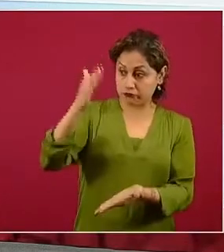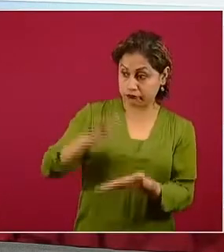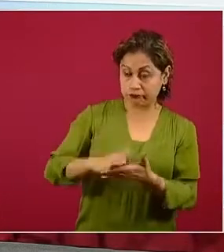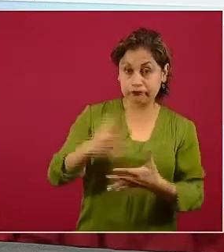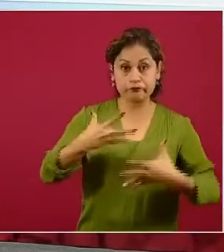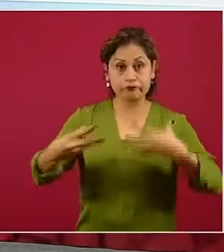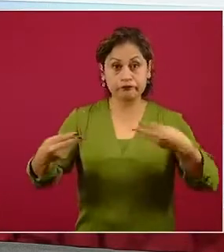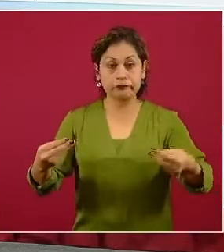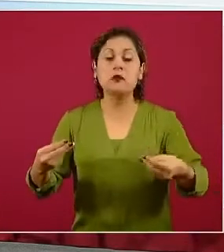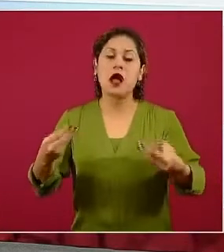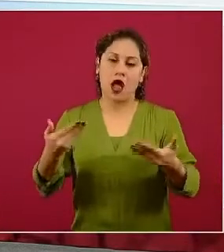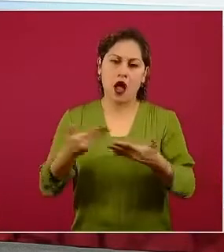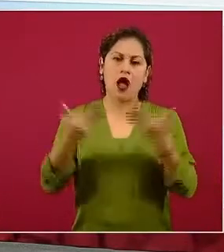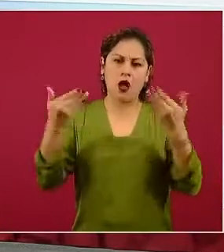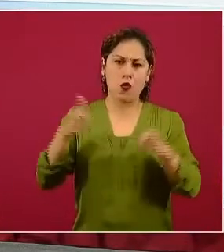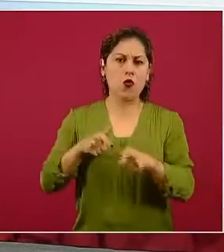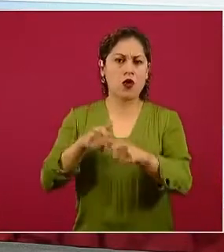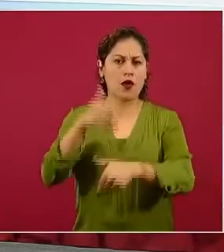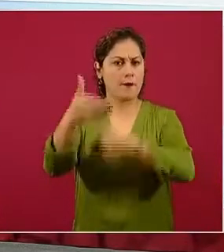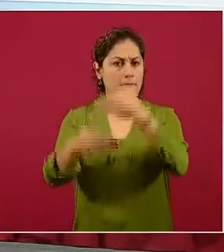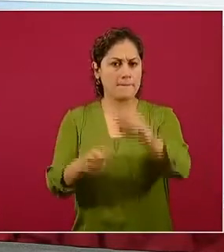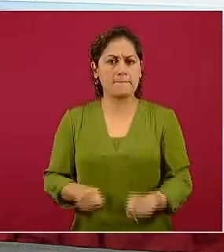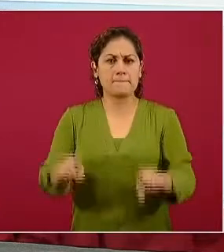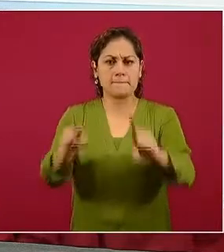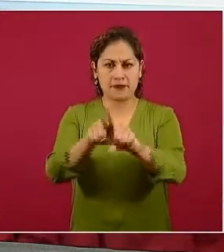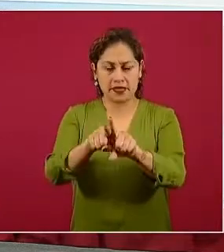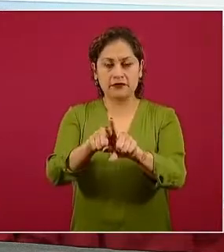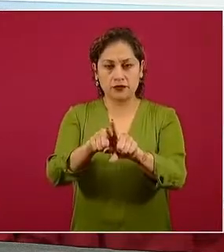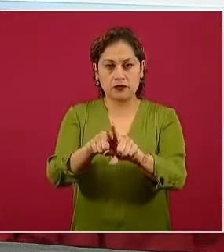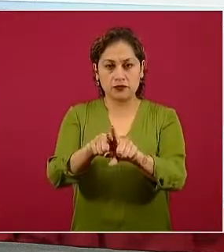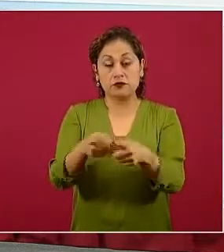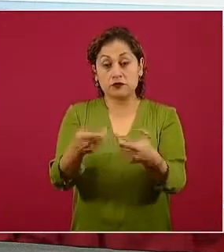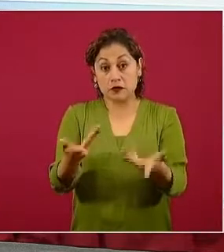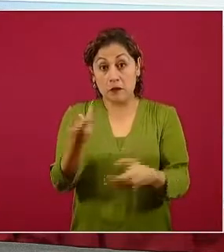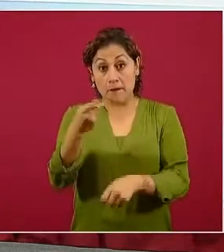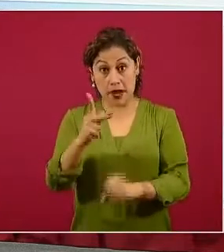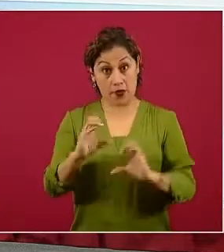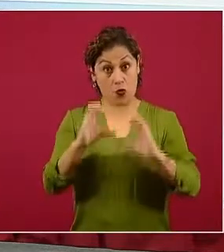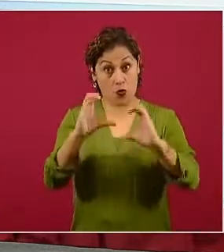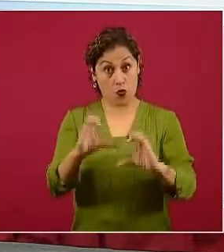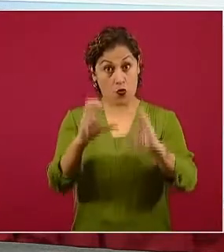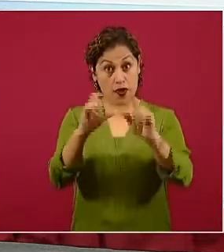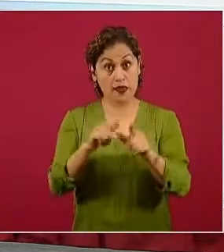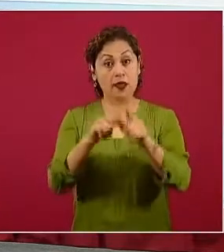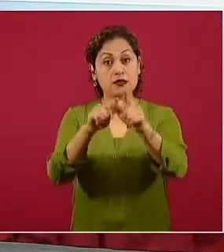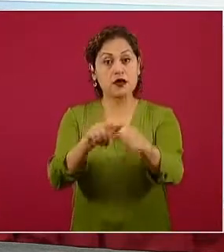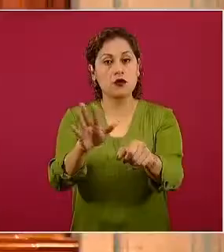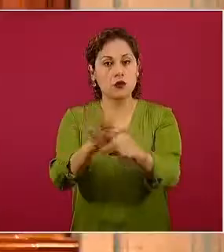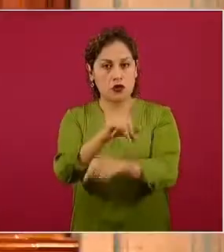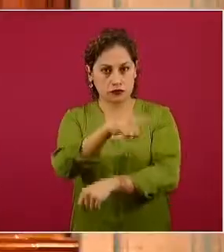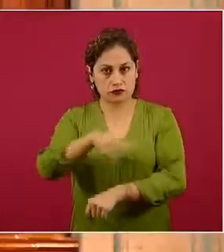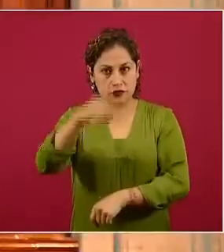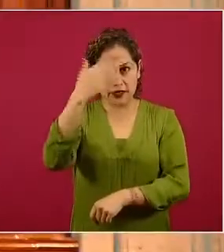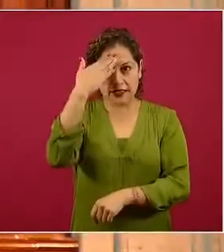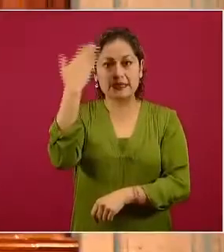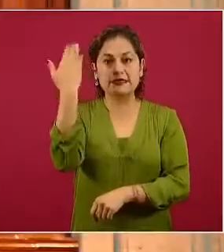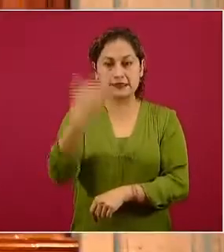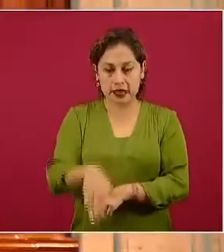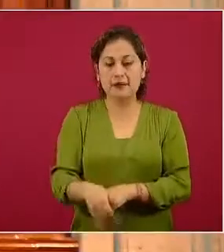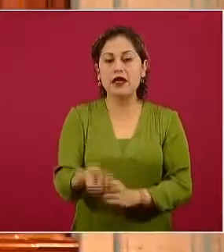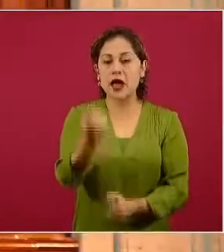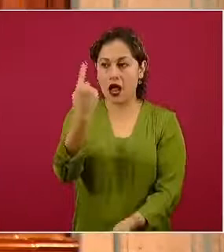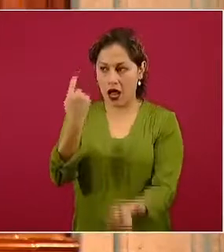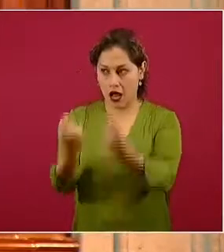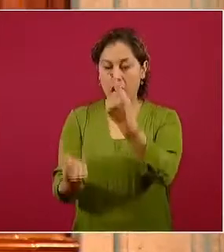niveles de riesgo, digamos, más bajos, sabiendo que en cualquier momento, dado que todavía hay una cantidad de población que